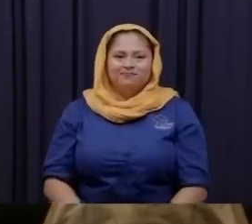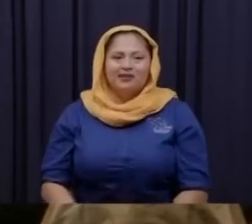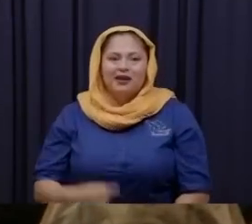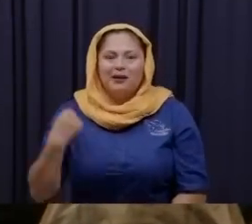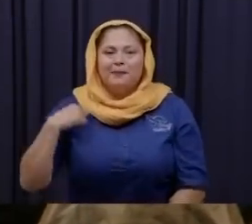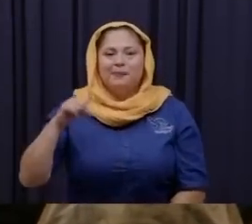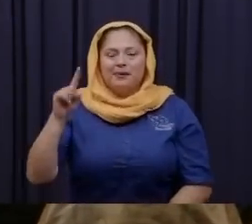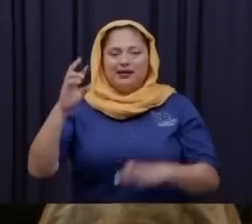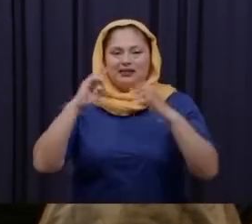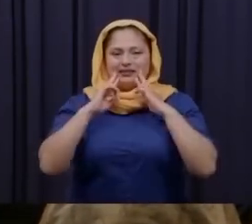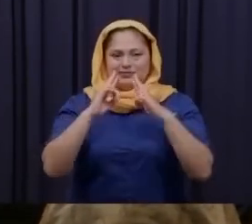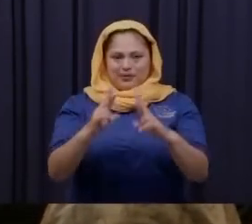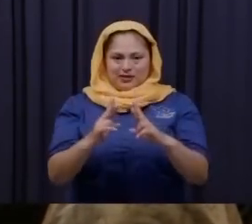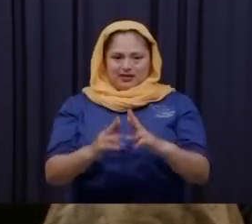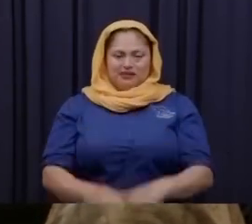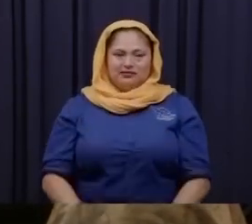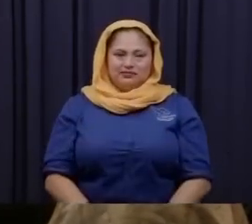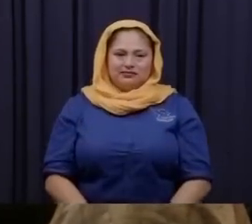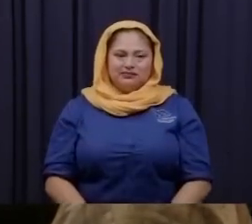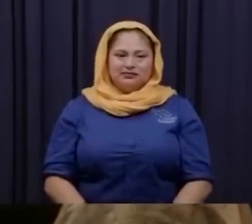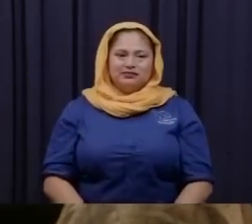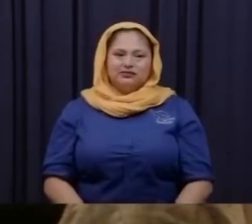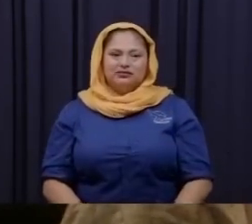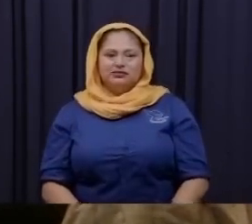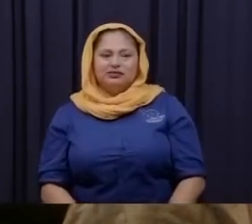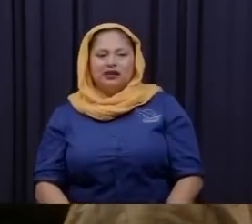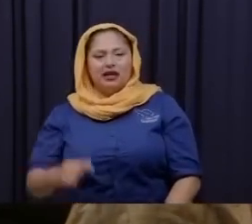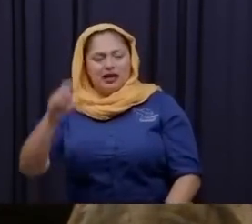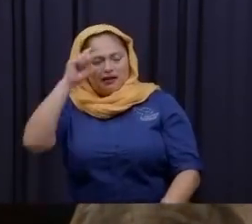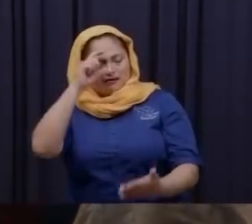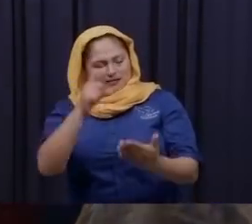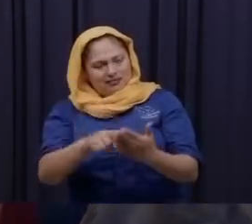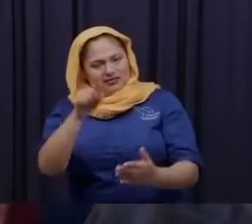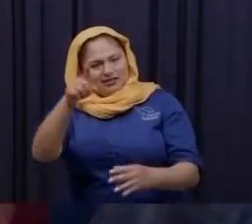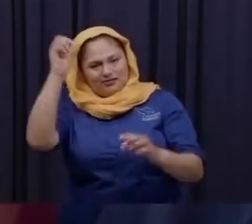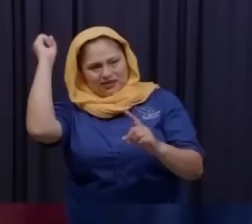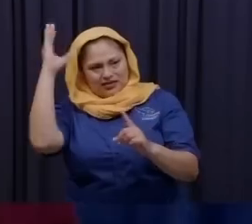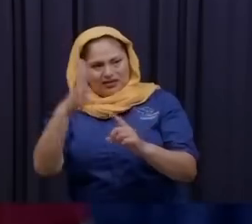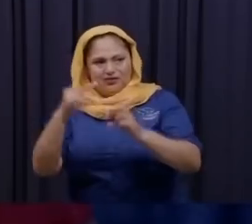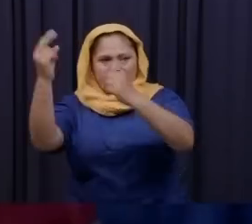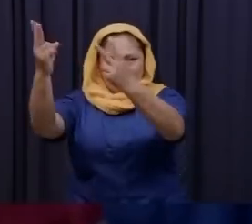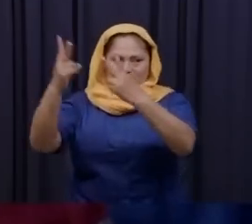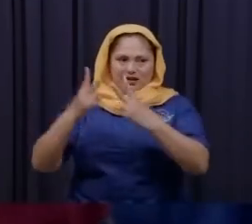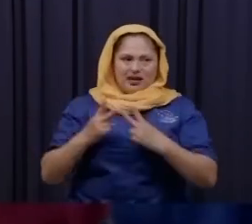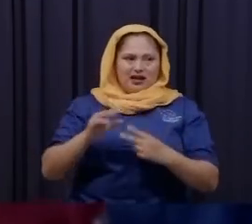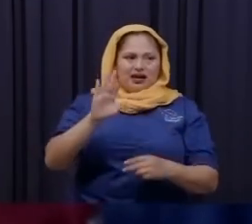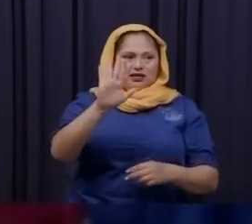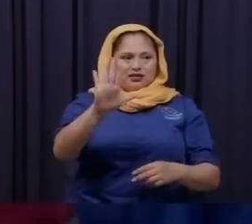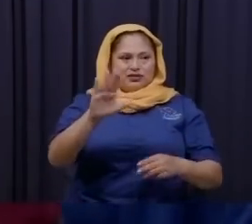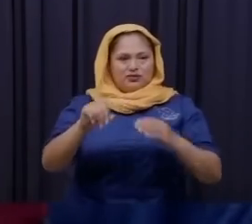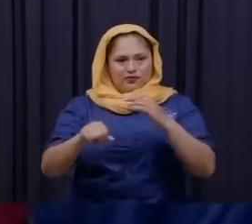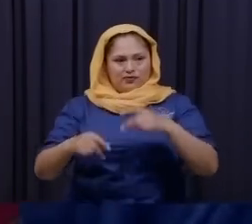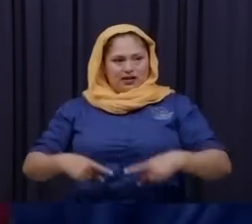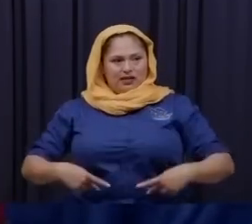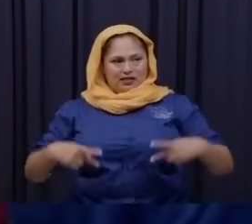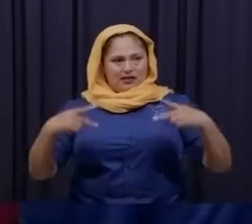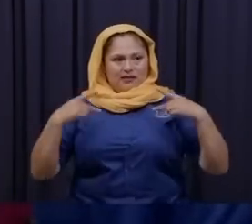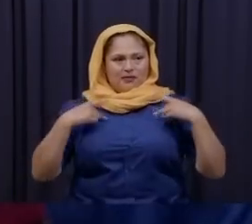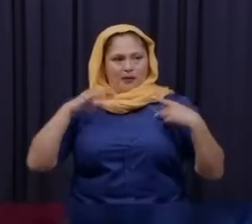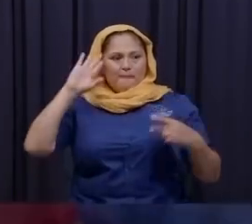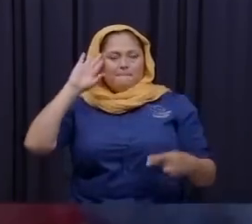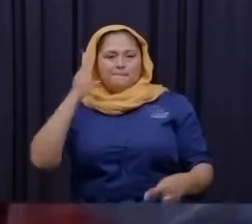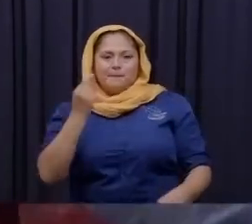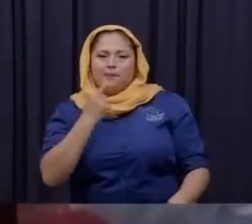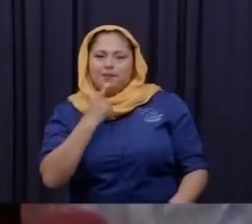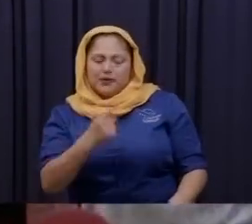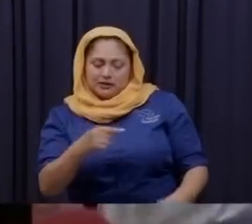para responder. Y créame que esa bendición vendrá de nuevo a su vida. Porque dice